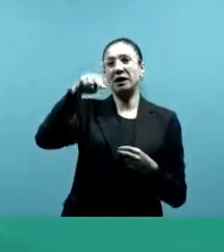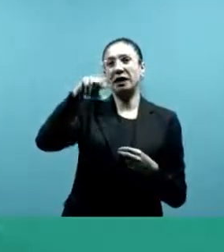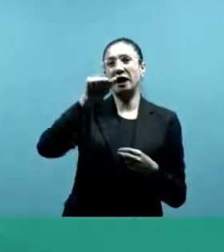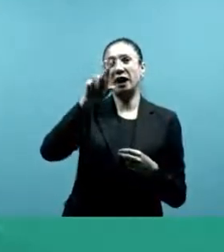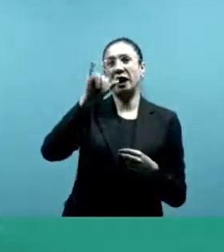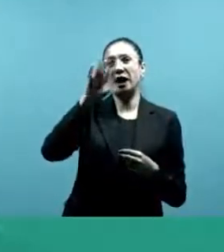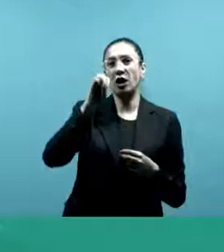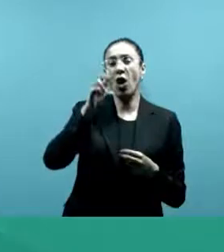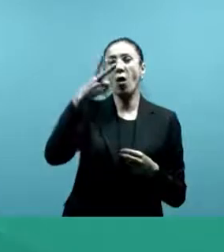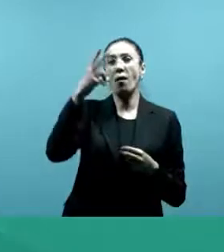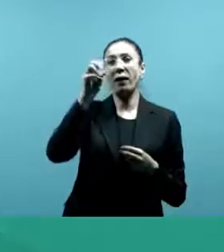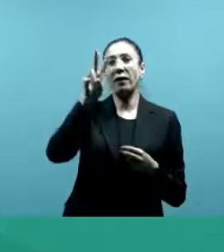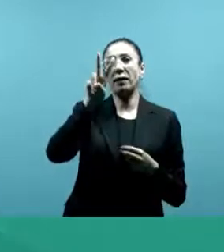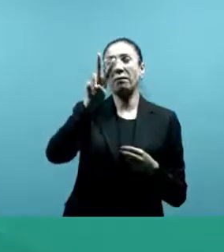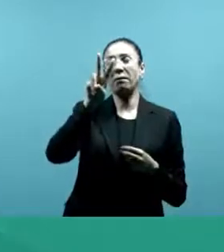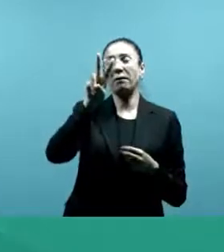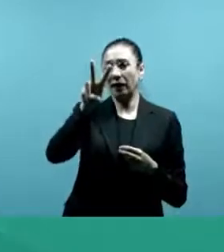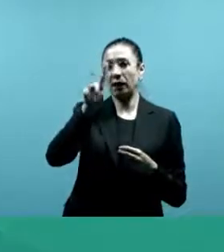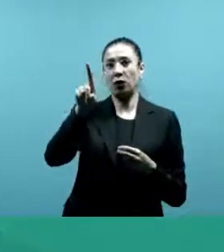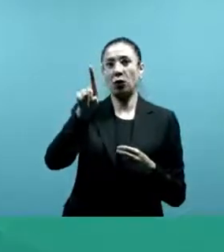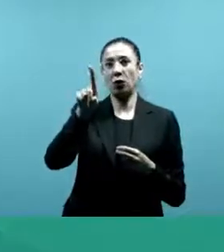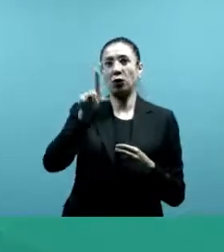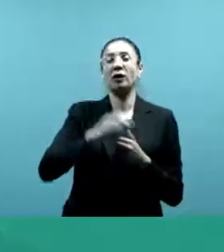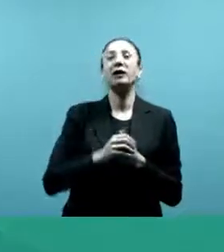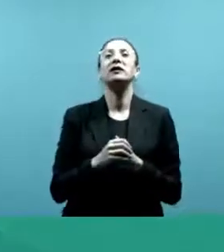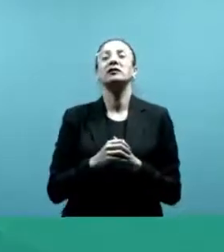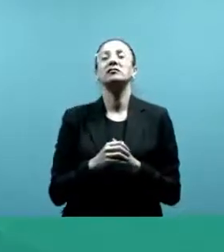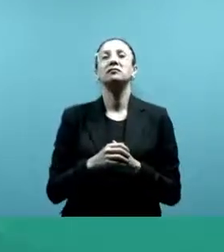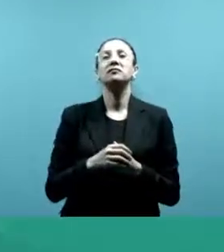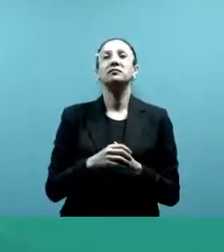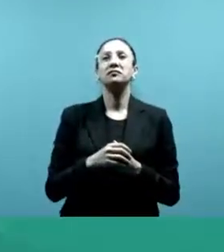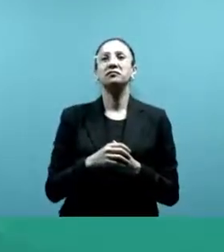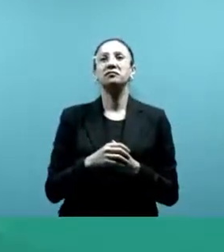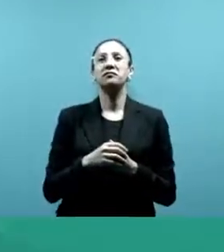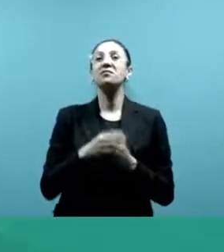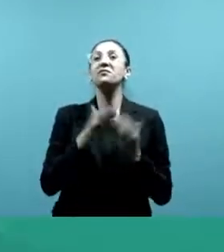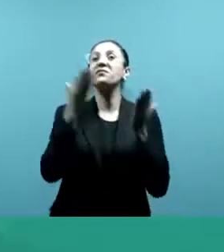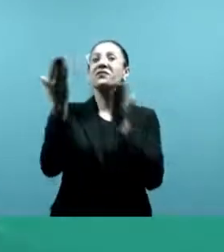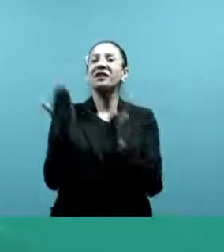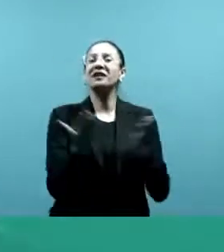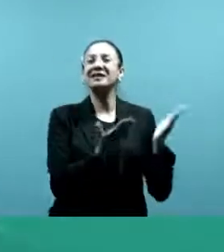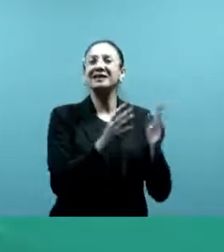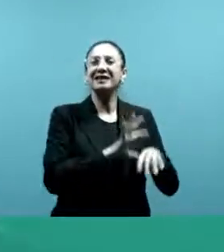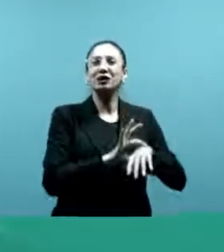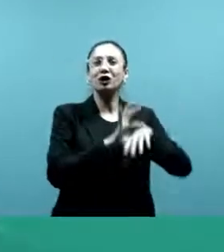Memoria H. Centro Memoria H. Lo dejo así. Ahora sí, doctor Pavel, lo escuchamos.